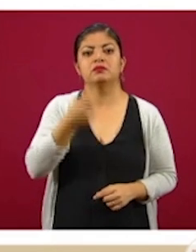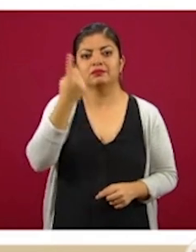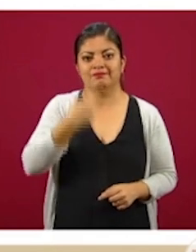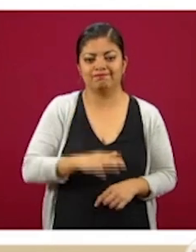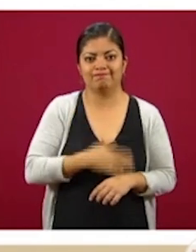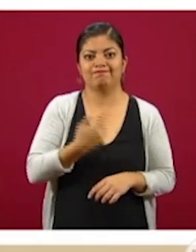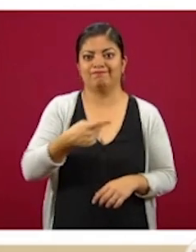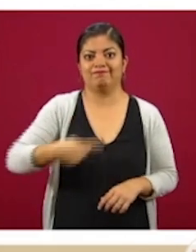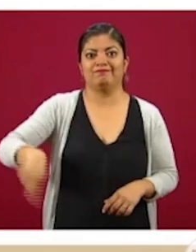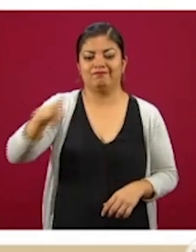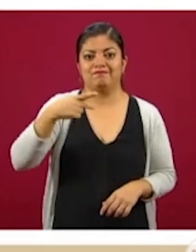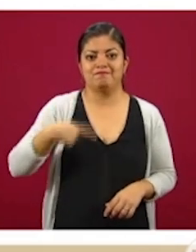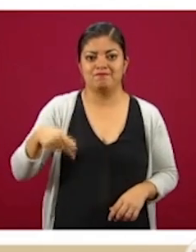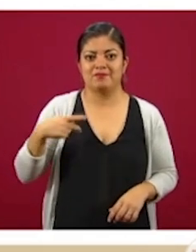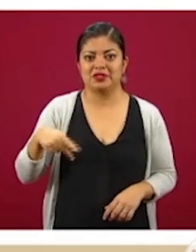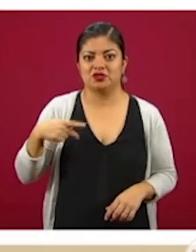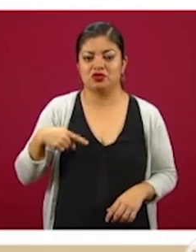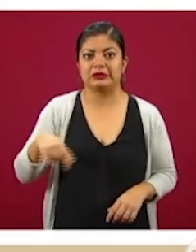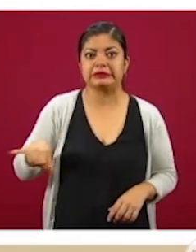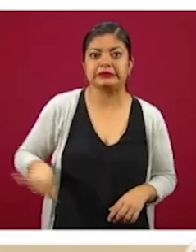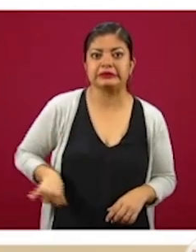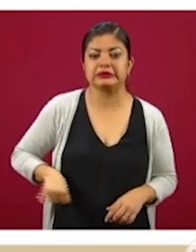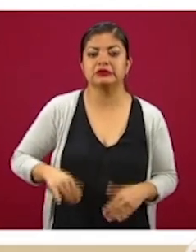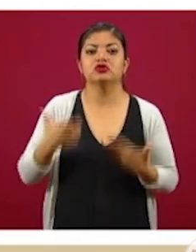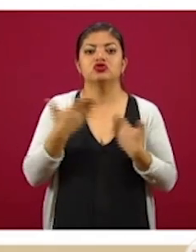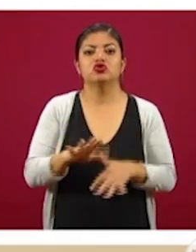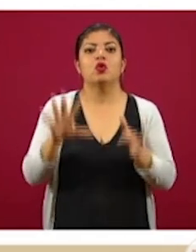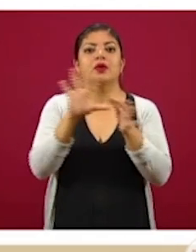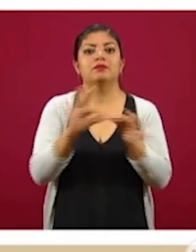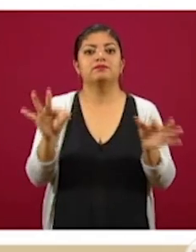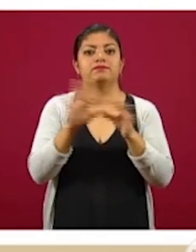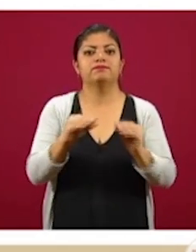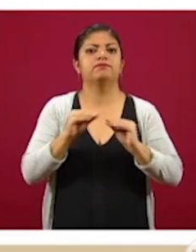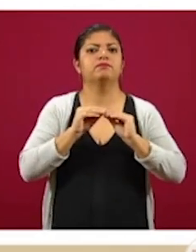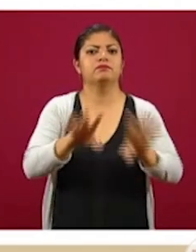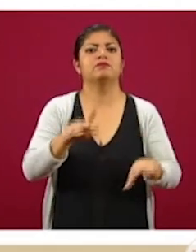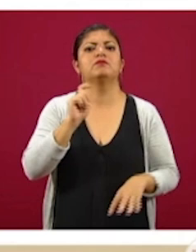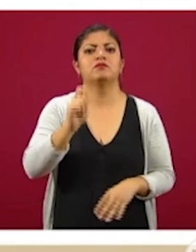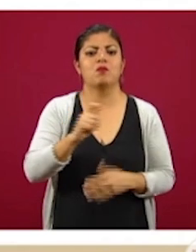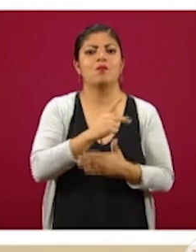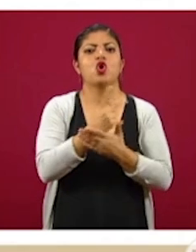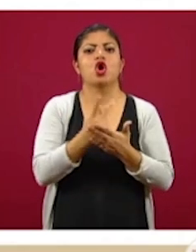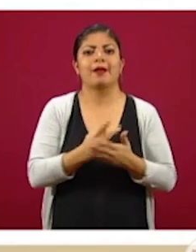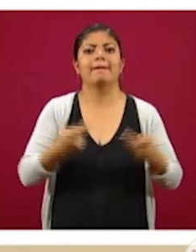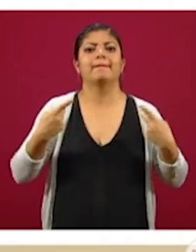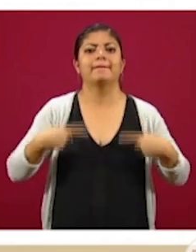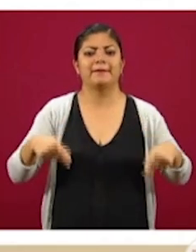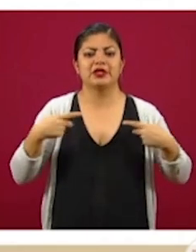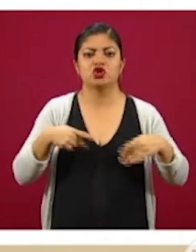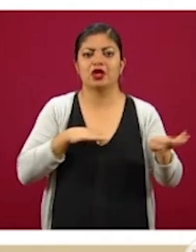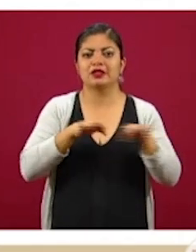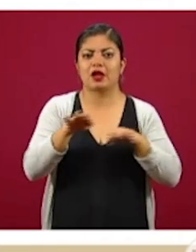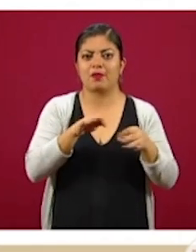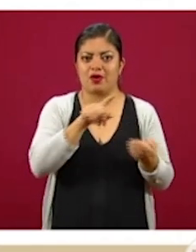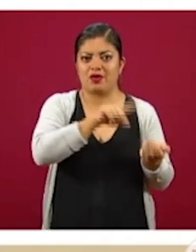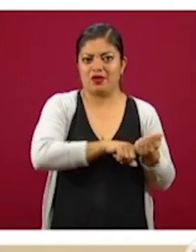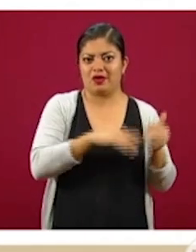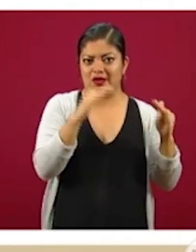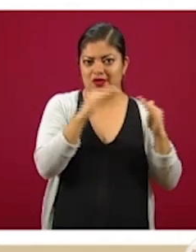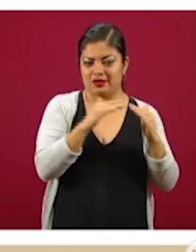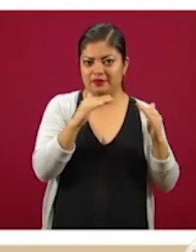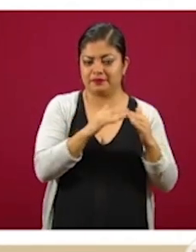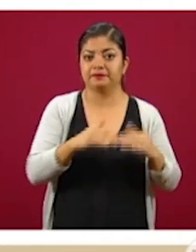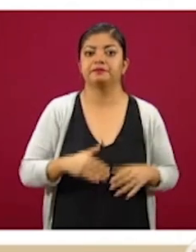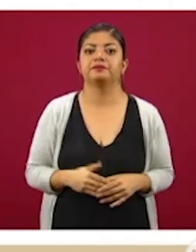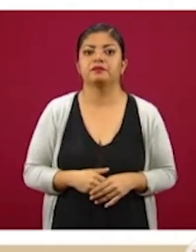interés porque platicáramos un poco más respecto del programa piloto de personas trabajadoras del hogar. Y en este momento